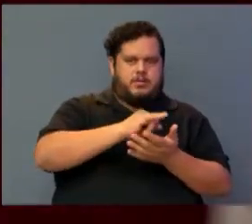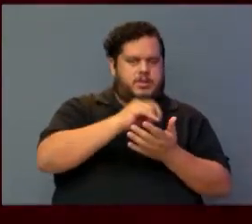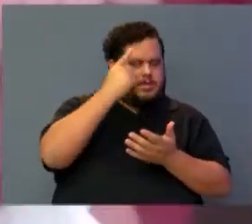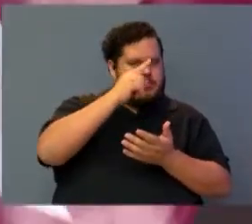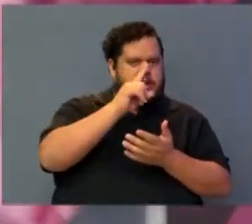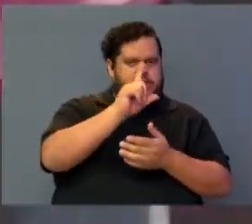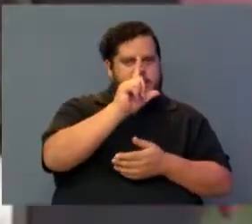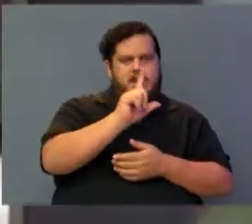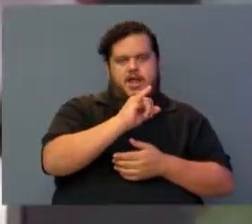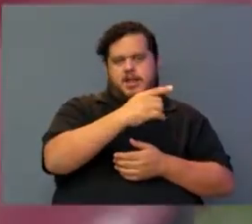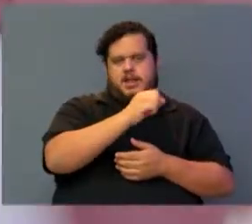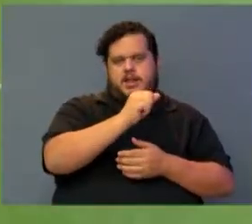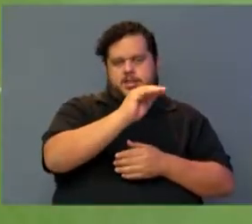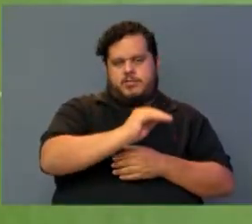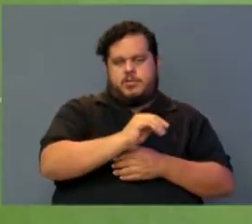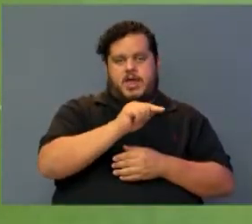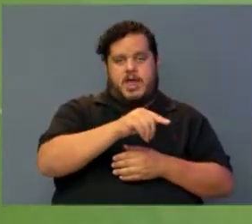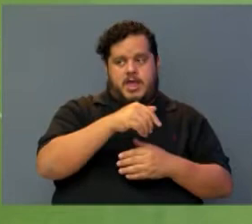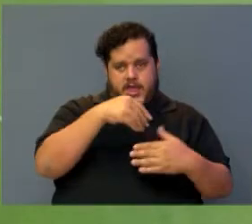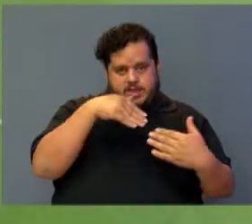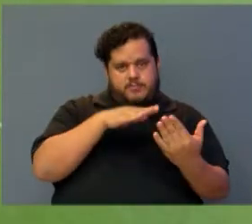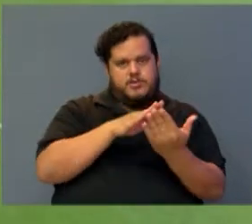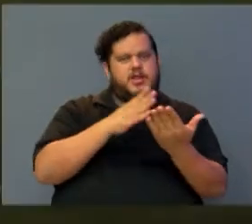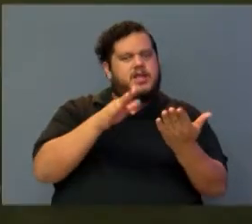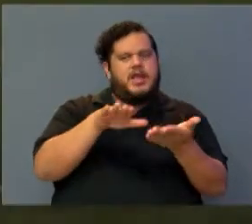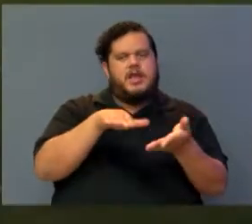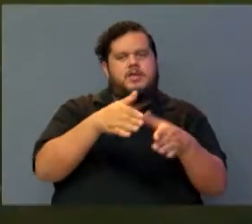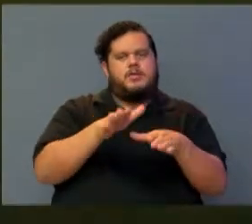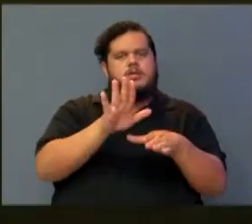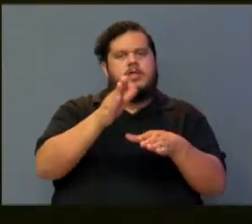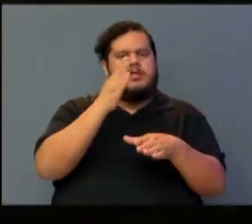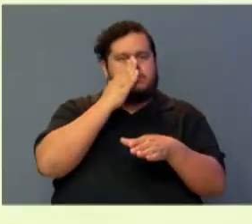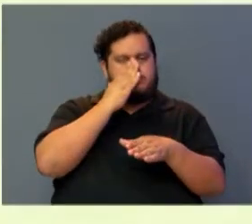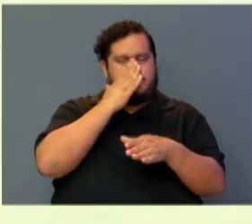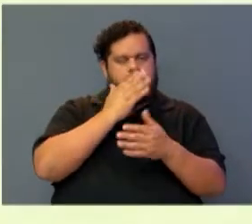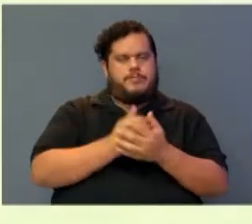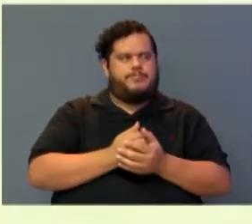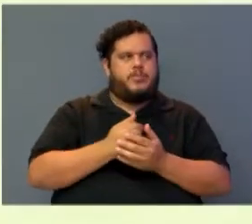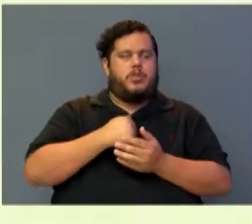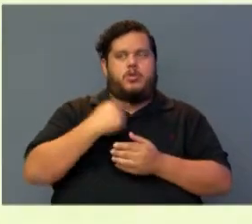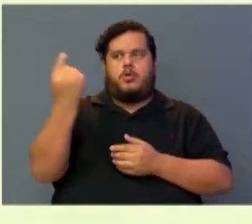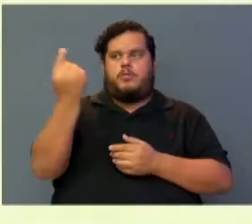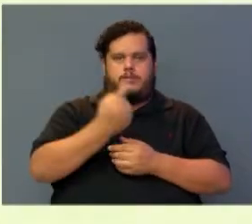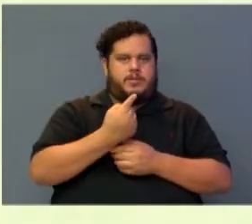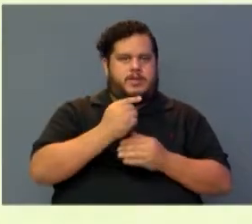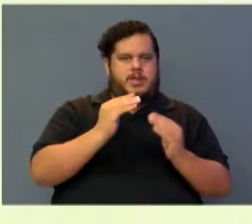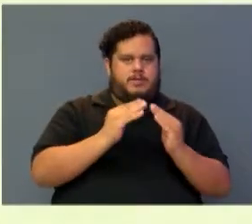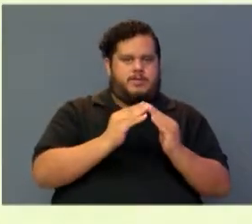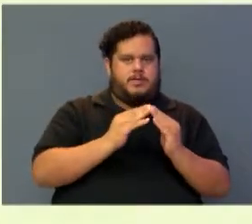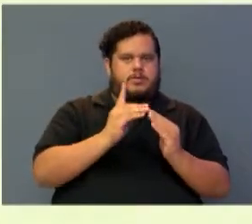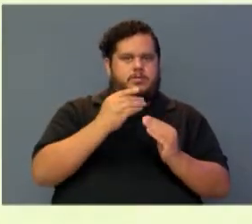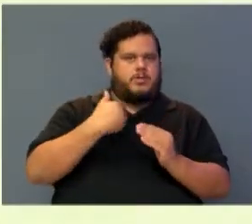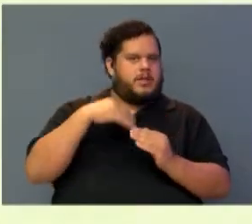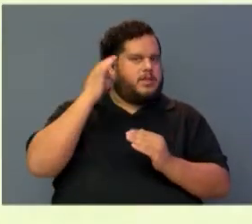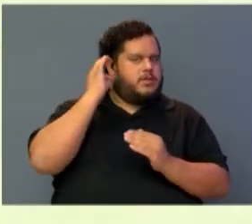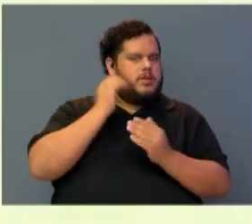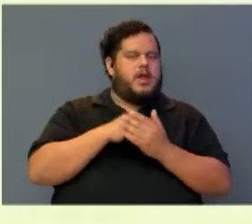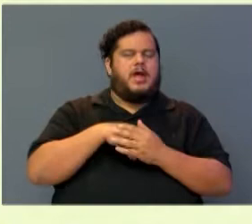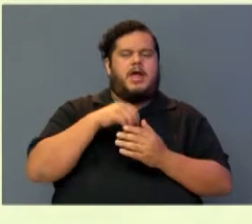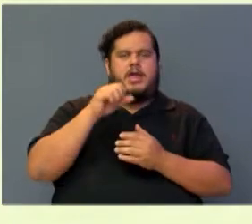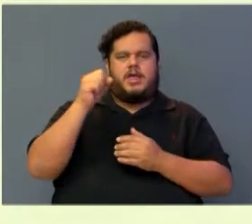tibaseño, donde le toca afrontar la noticia del fallecimiento de su madre. Yo me vine acá a vivir donde una señora se llama